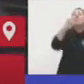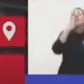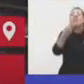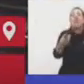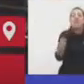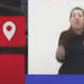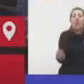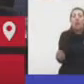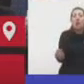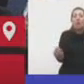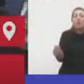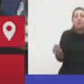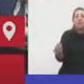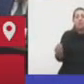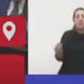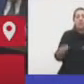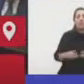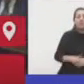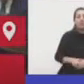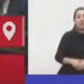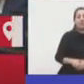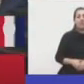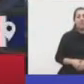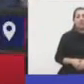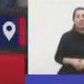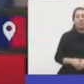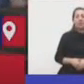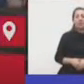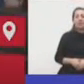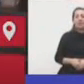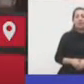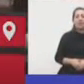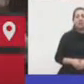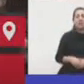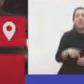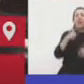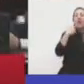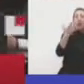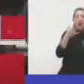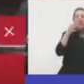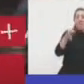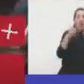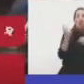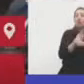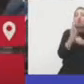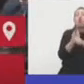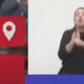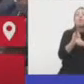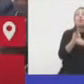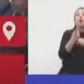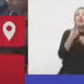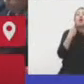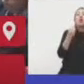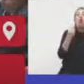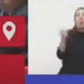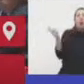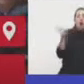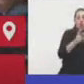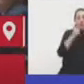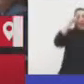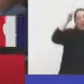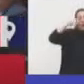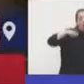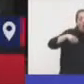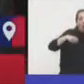12 puntos de inflación en harina, ¿no? Que es lo básico para poder alimentar. No hablamos ya de carne y